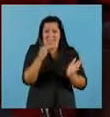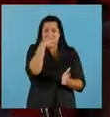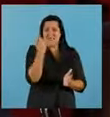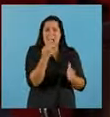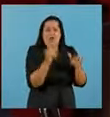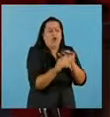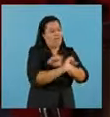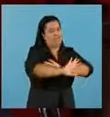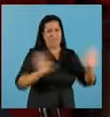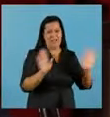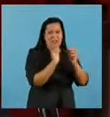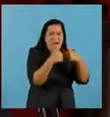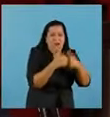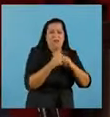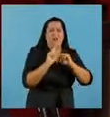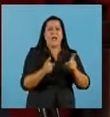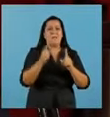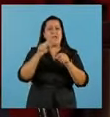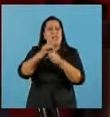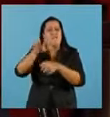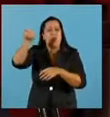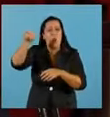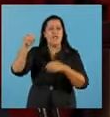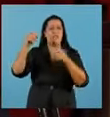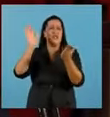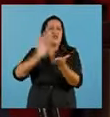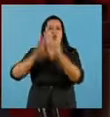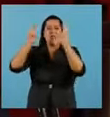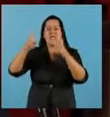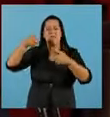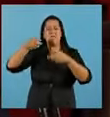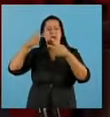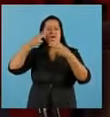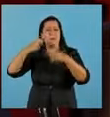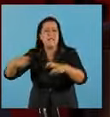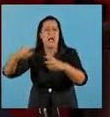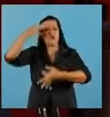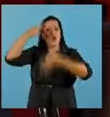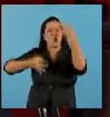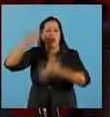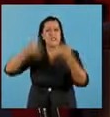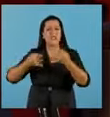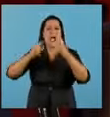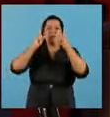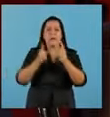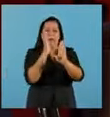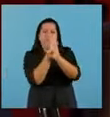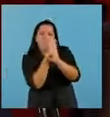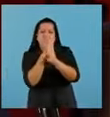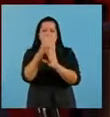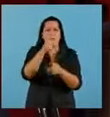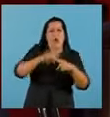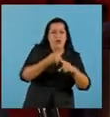la influencia de la inteligencia estatal en las investigaciones judiciales y a cualquier forma de espionaje político.